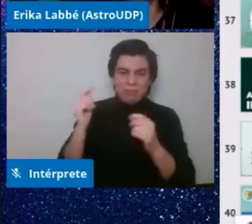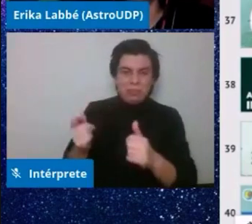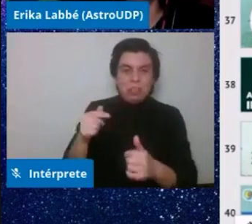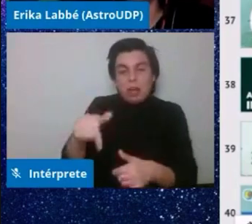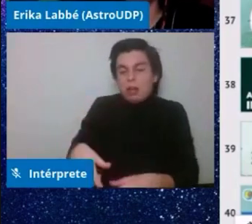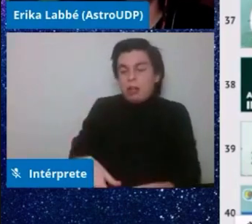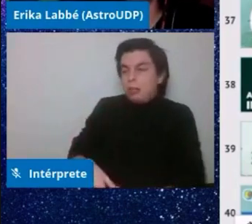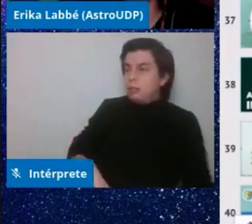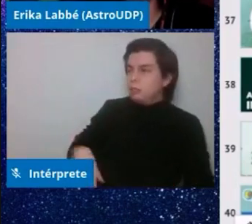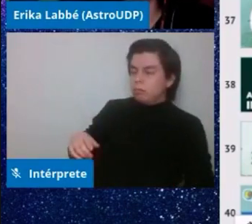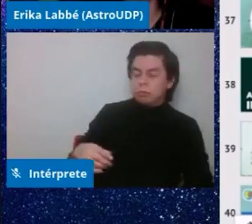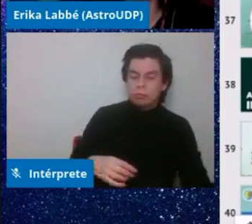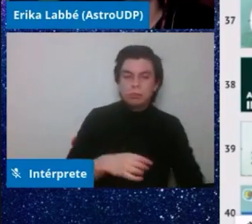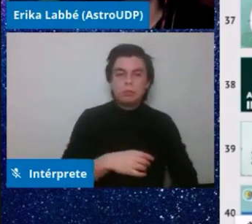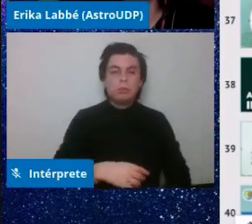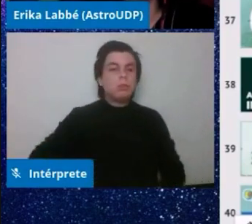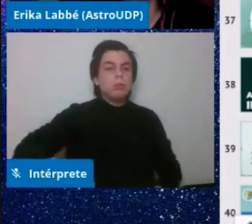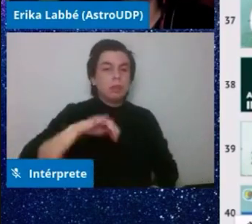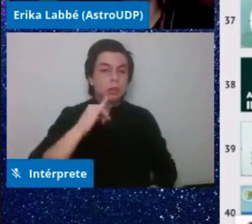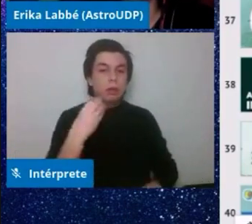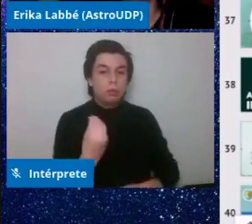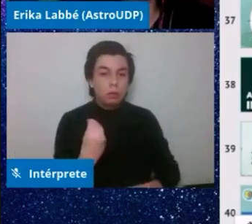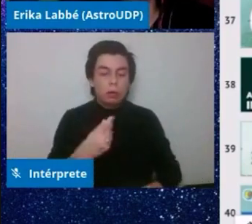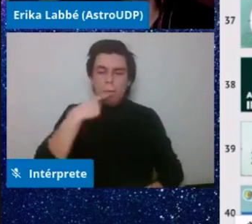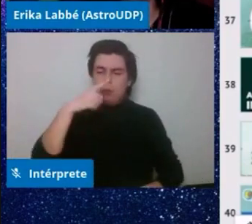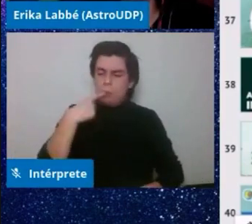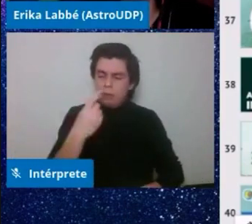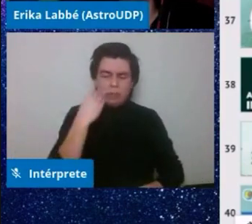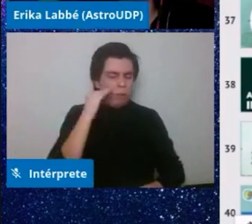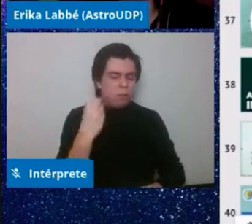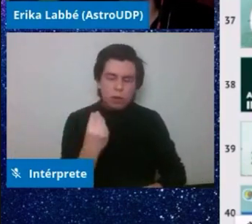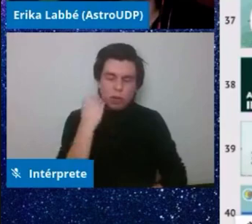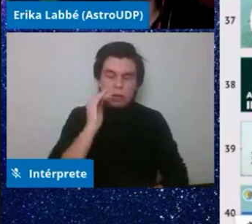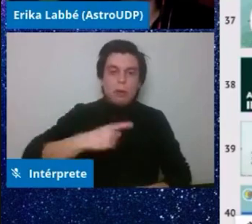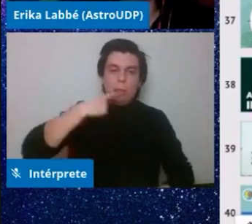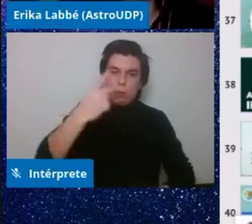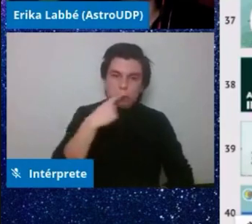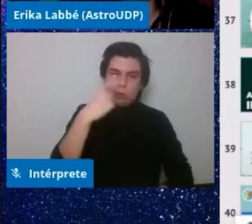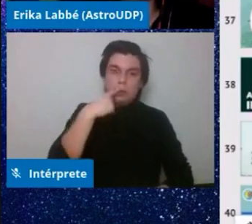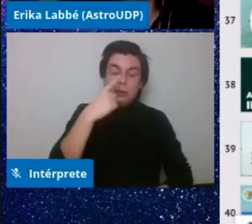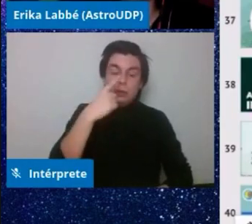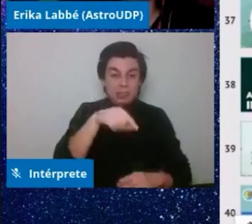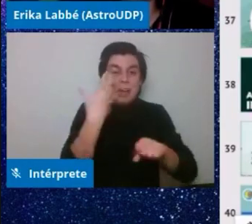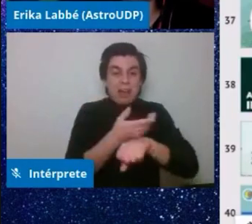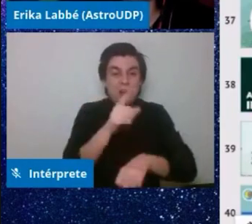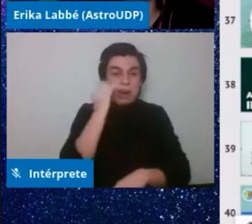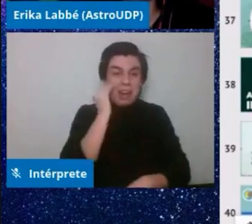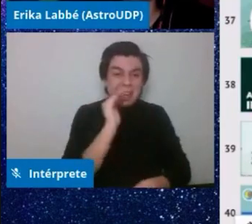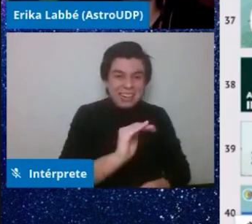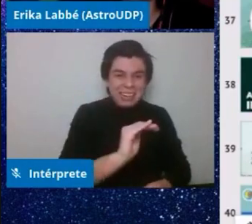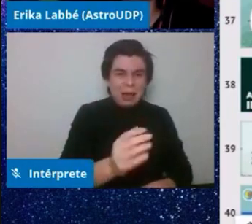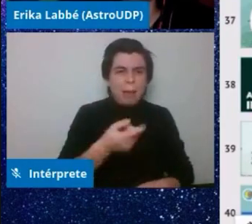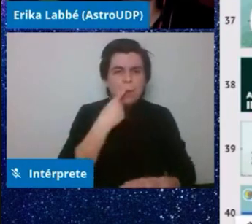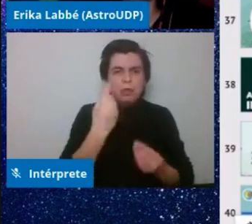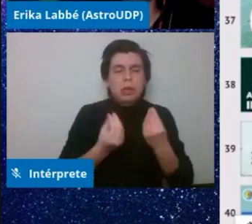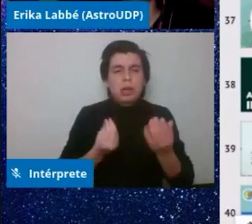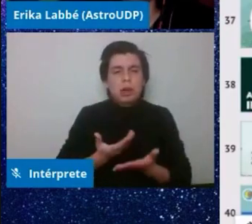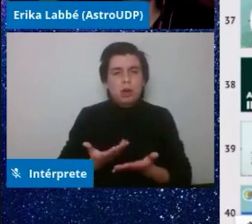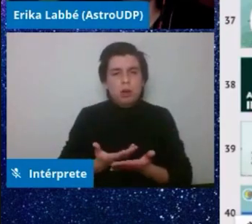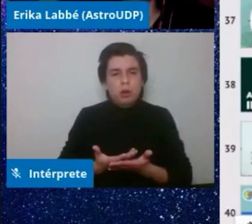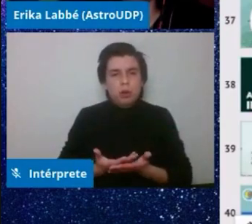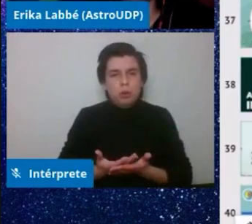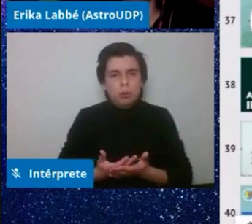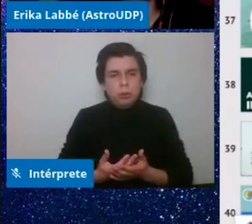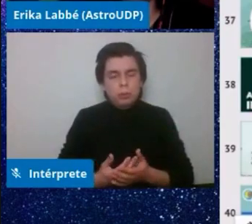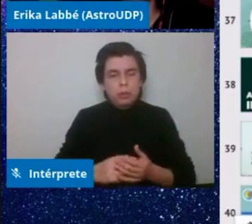preguntar. Y justamente hay una niña que nos está preguntando, que nos ha Ujú. preguntado sobre planetas, etcétera, etcétera, pero ella consulta cómo se sacó el sonido de los